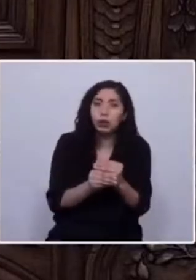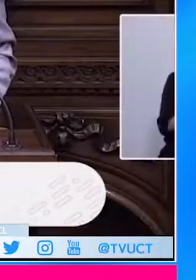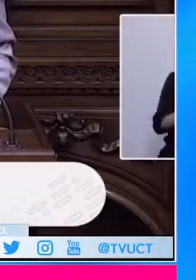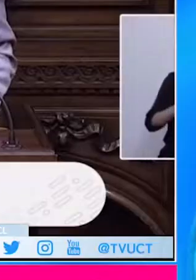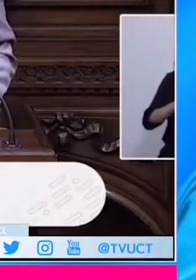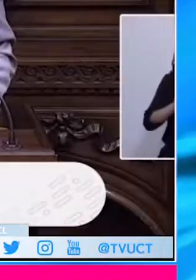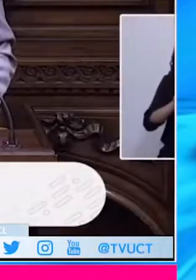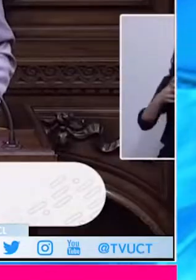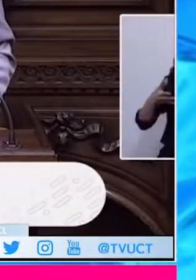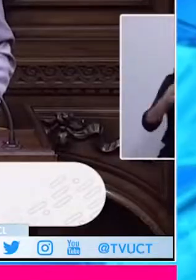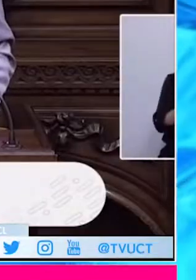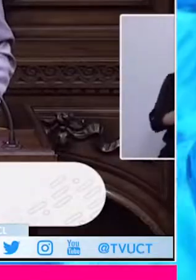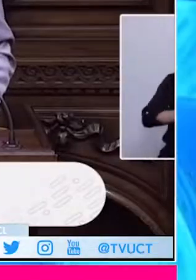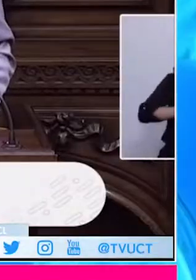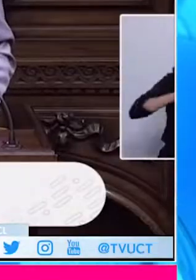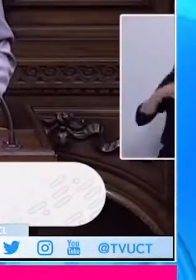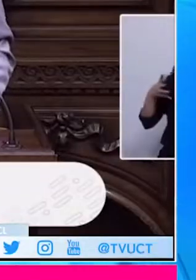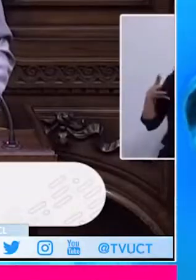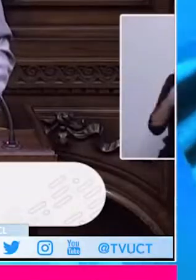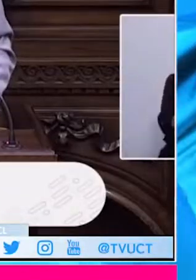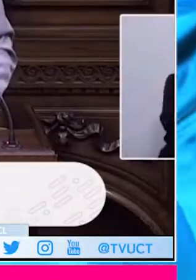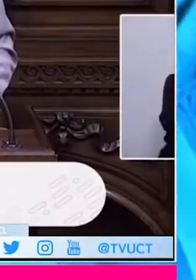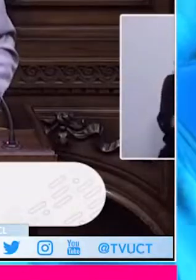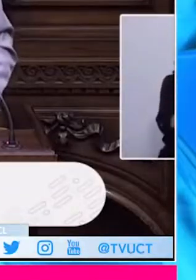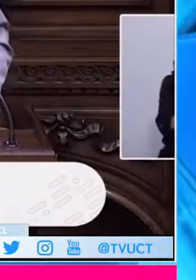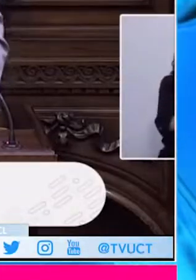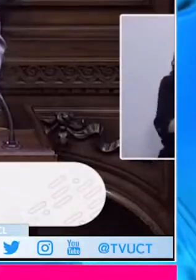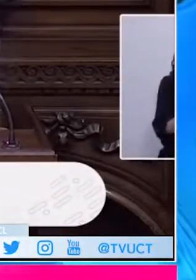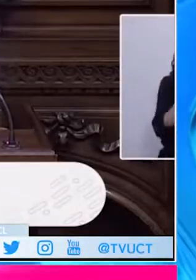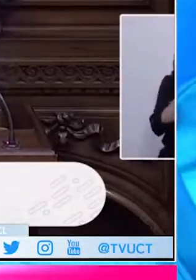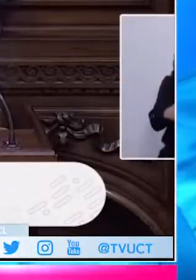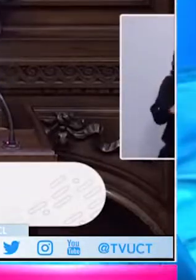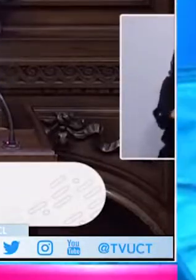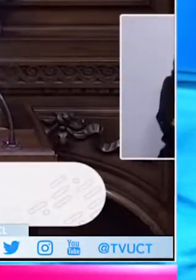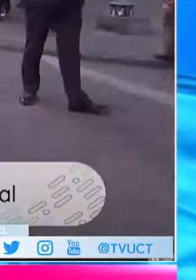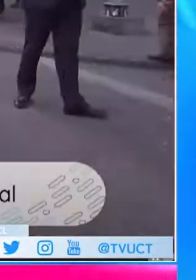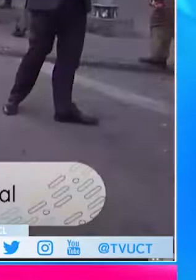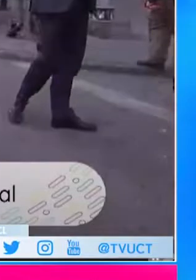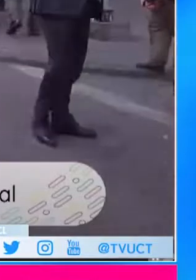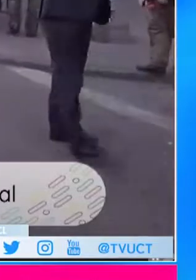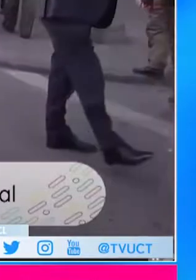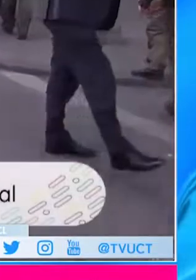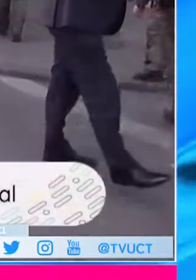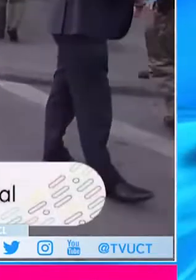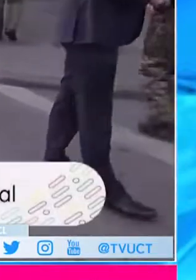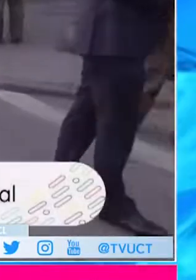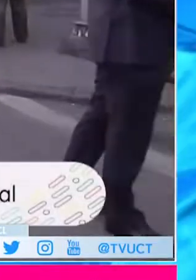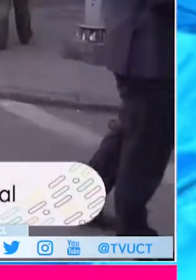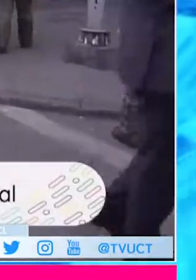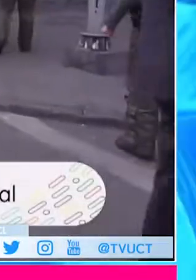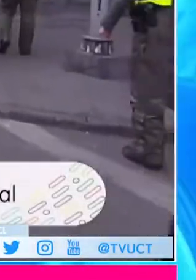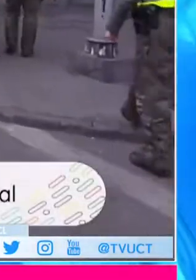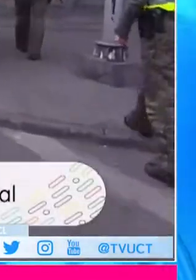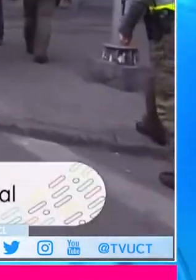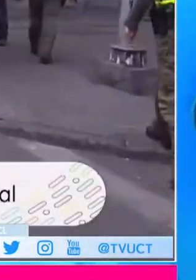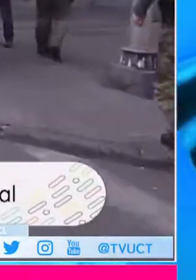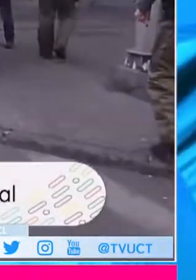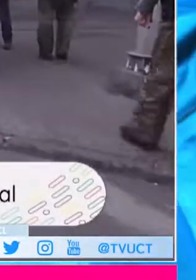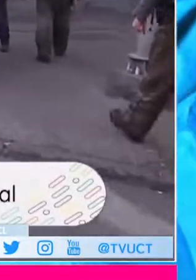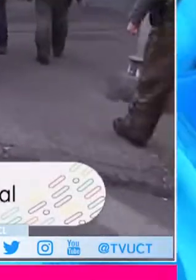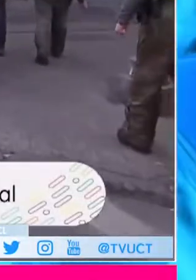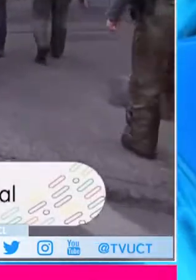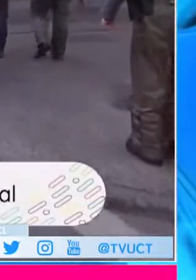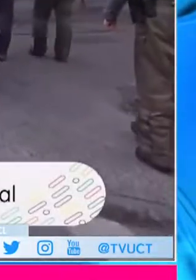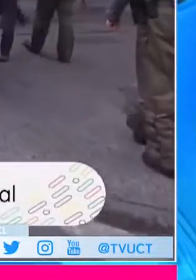entrega durante todo el año muy grande. Estábamos muy enfocados en lograr construir las mejores normas